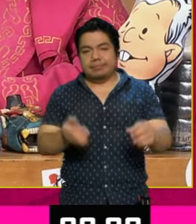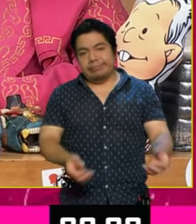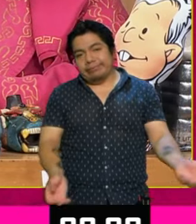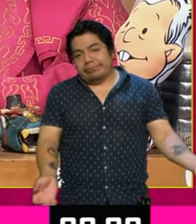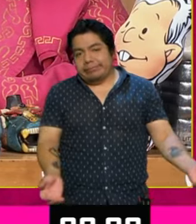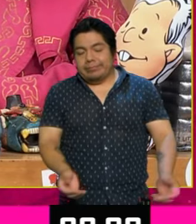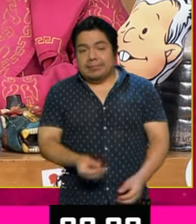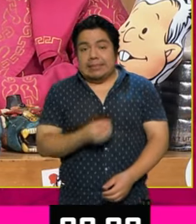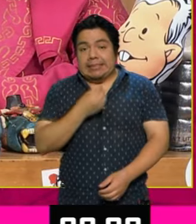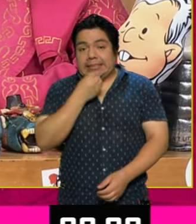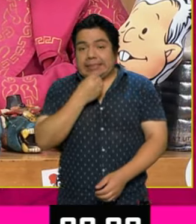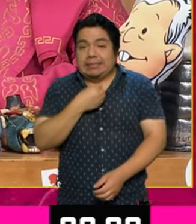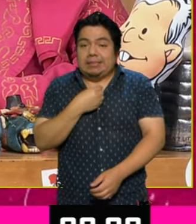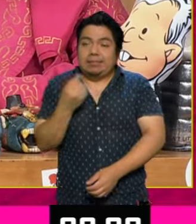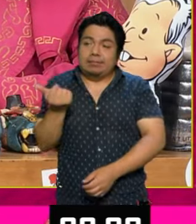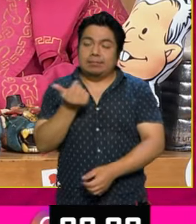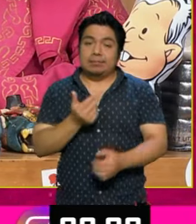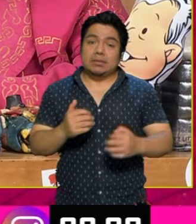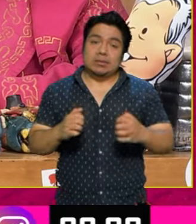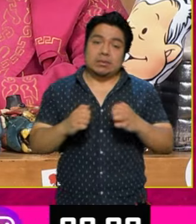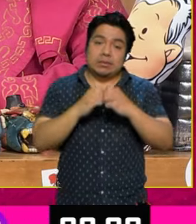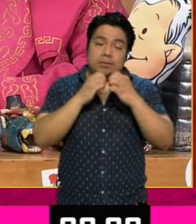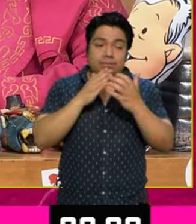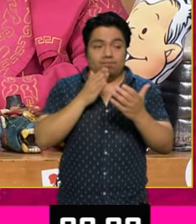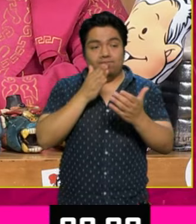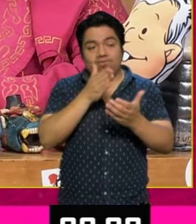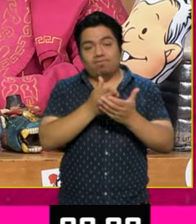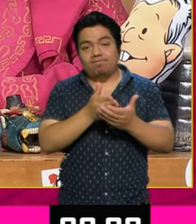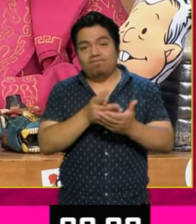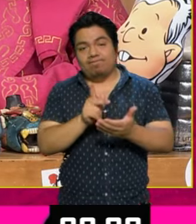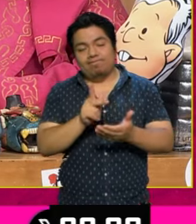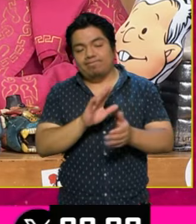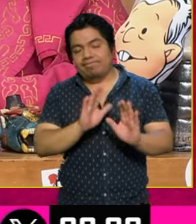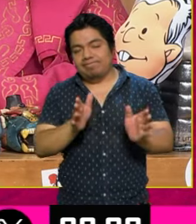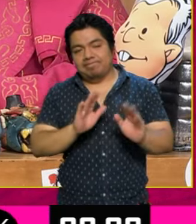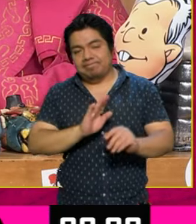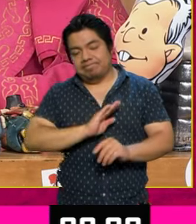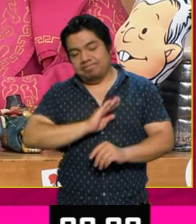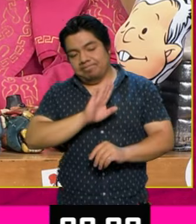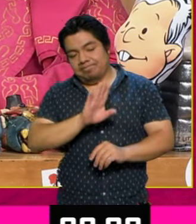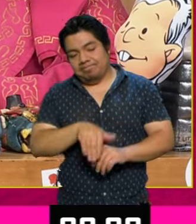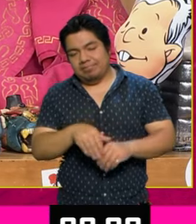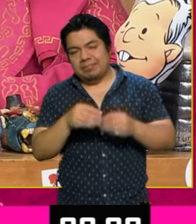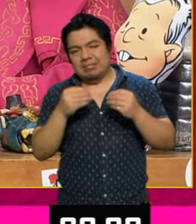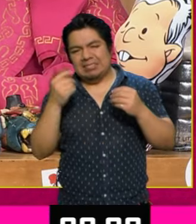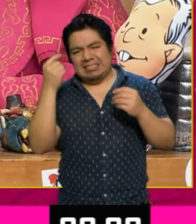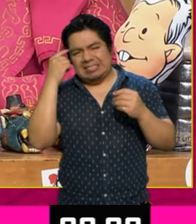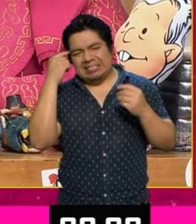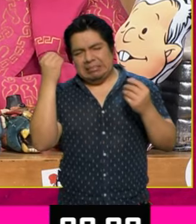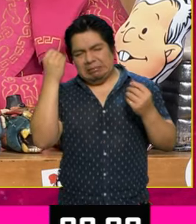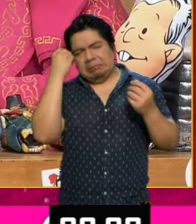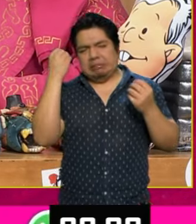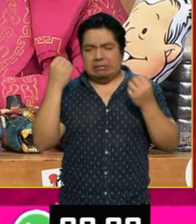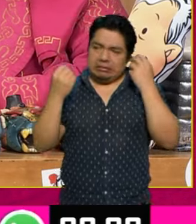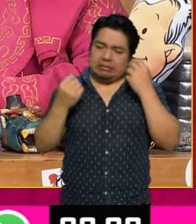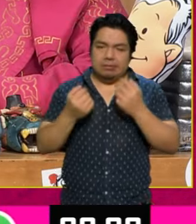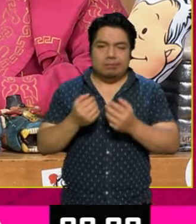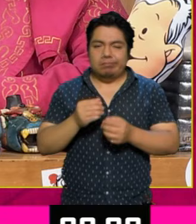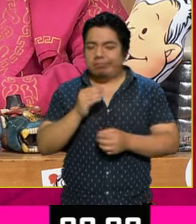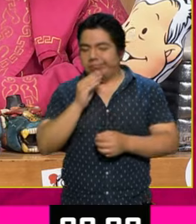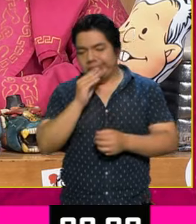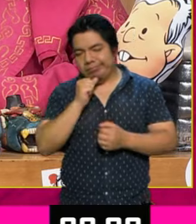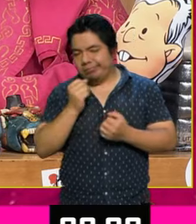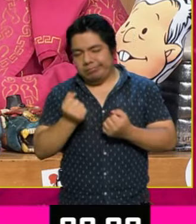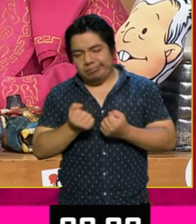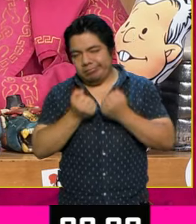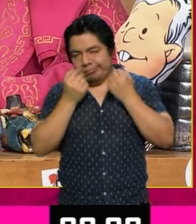inútil. En corto fueron los servicios de emergencia, pero todo inútil. eran muchos los golpes en la cabeza y no lograron salvarla.